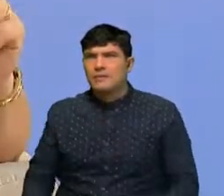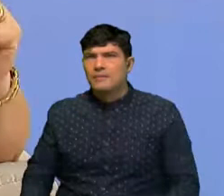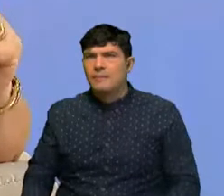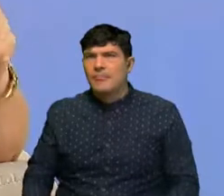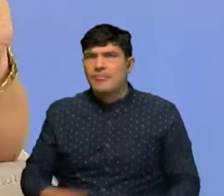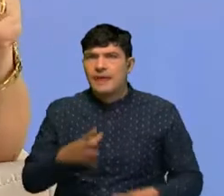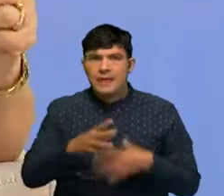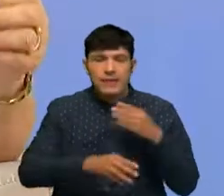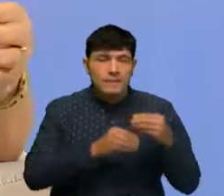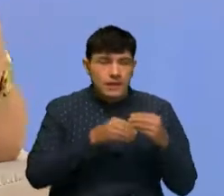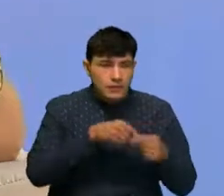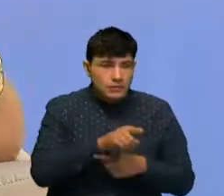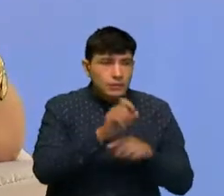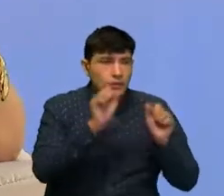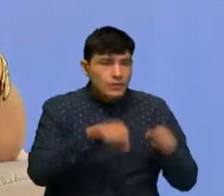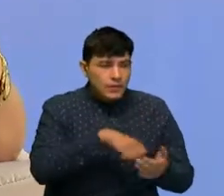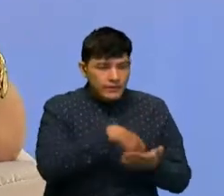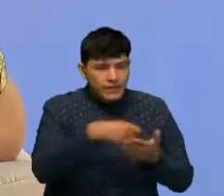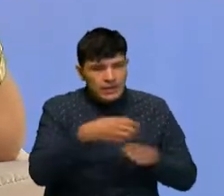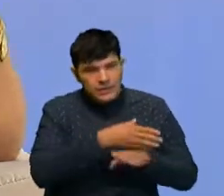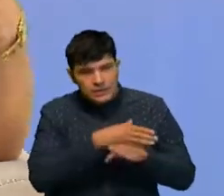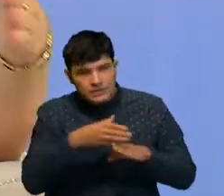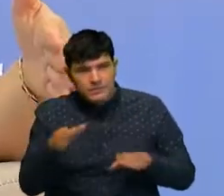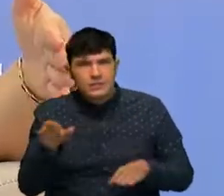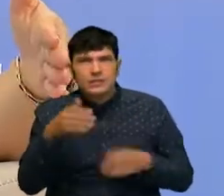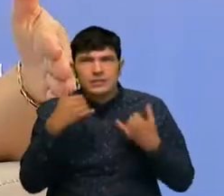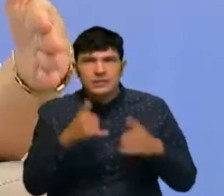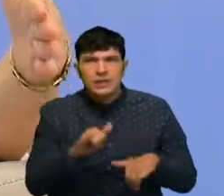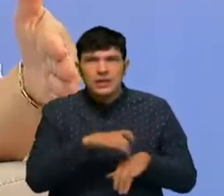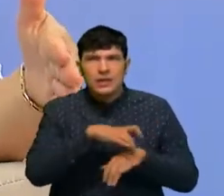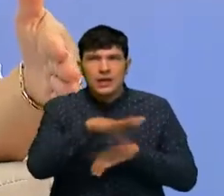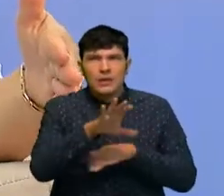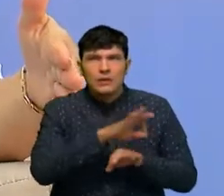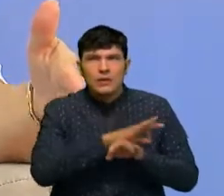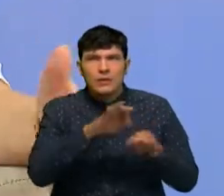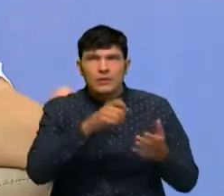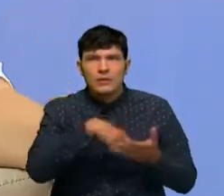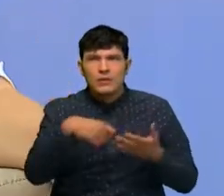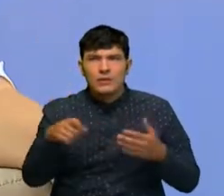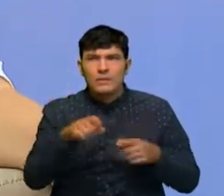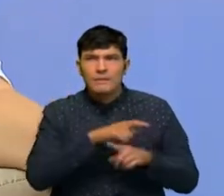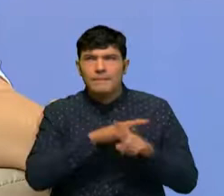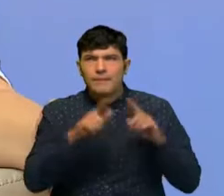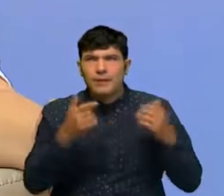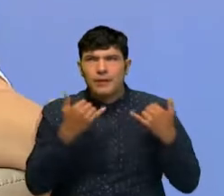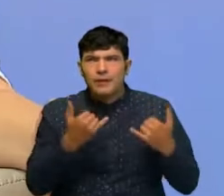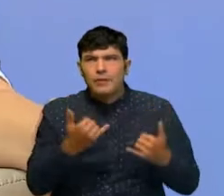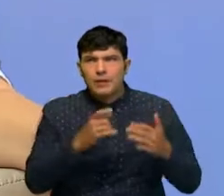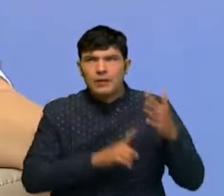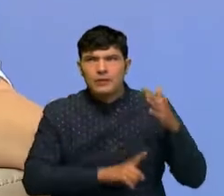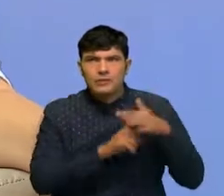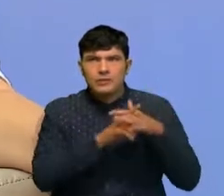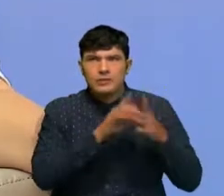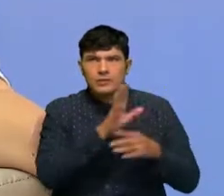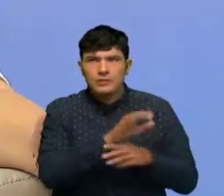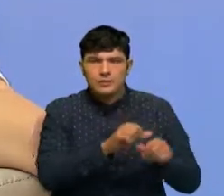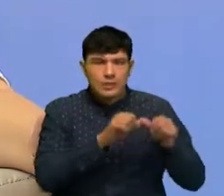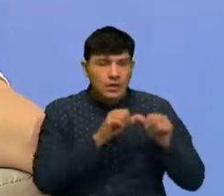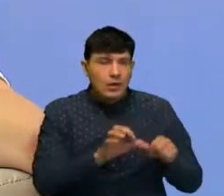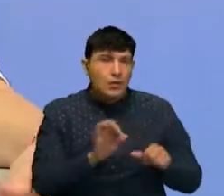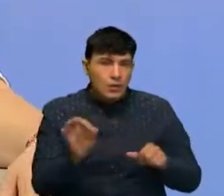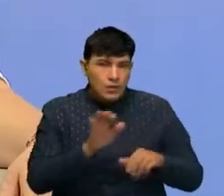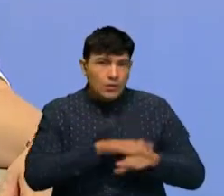logró firmarlo porque de pronto lo firmó después o algo, ya dejó sin efecto el contrato a término indefinido y nació el de término fijo o